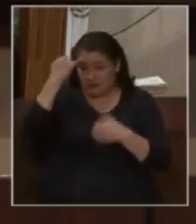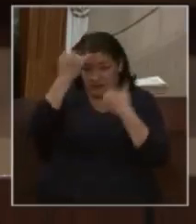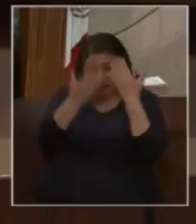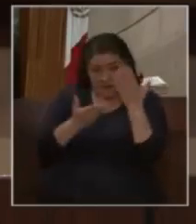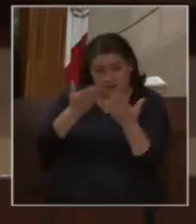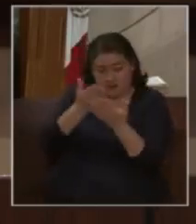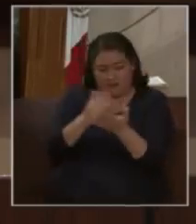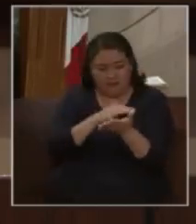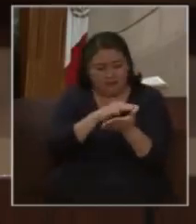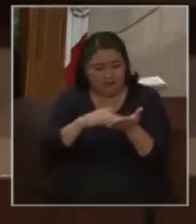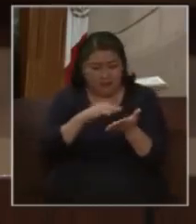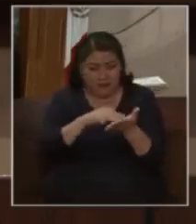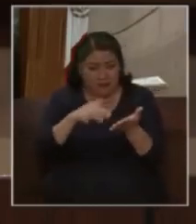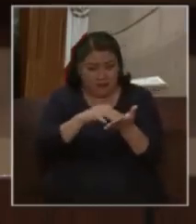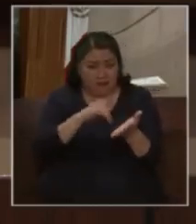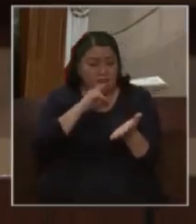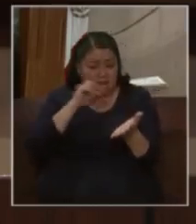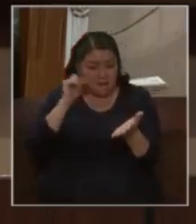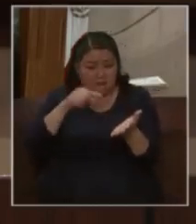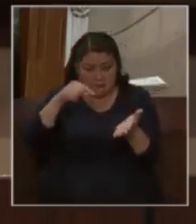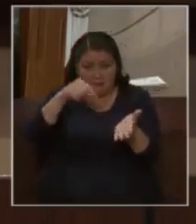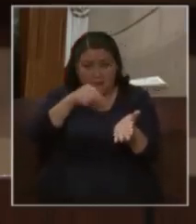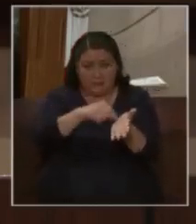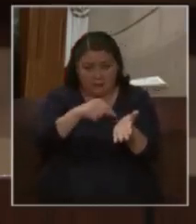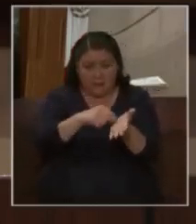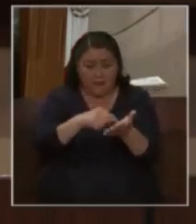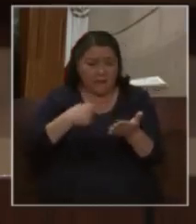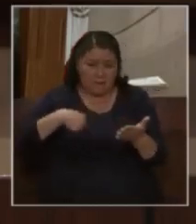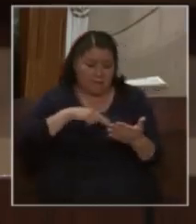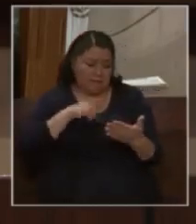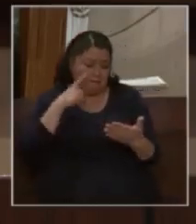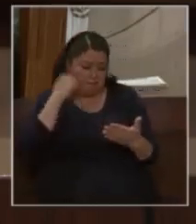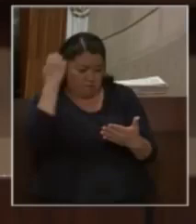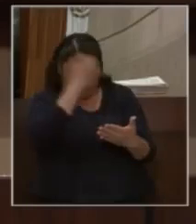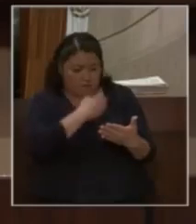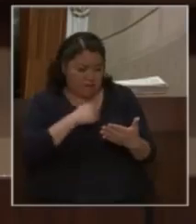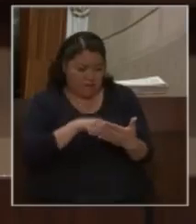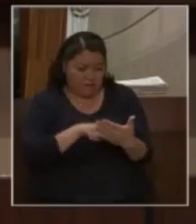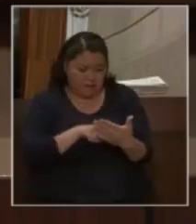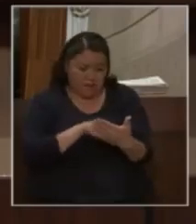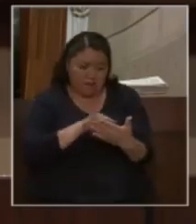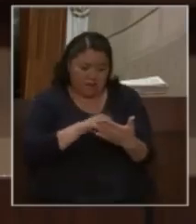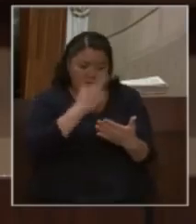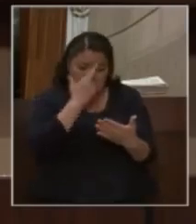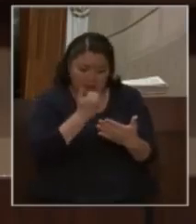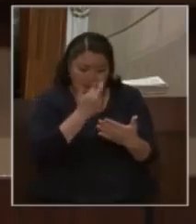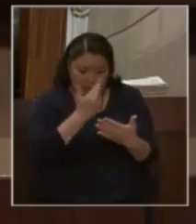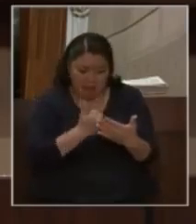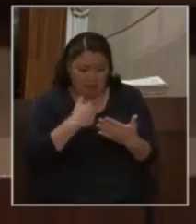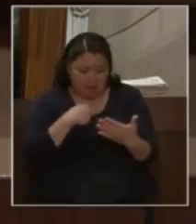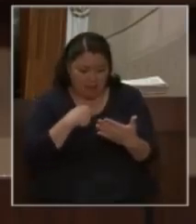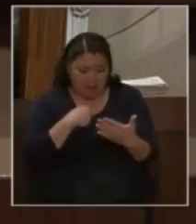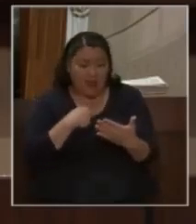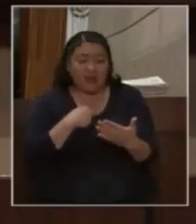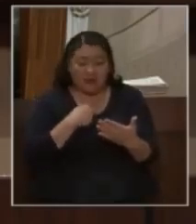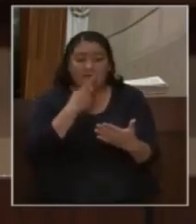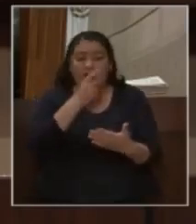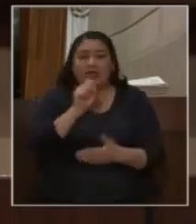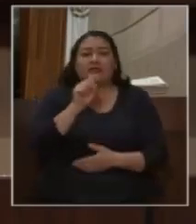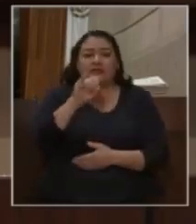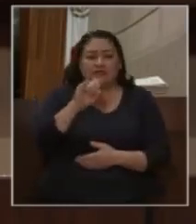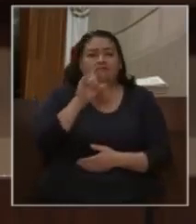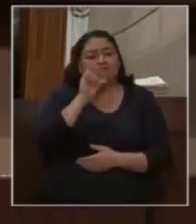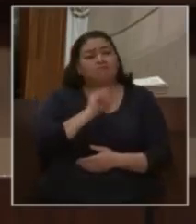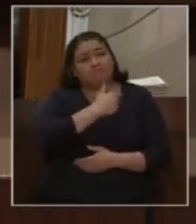propuesta que se nos está poniendo a consideración, es que yo votaré a favor del proyecto,